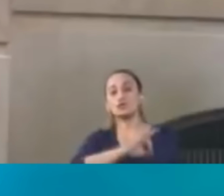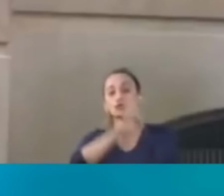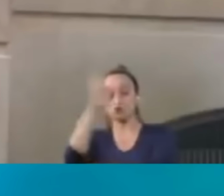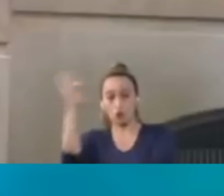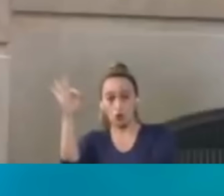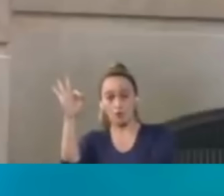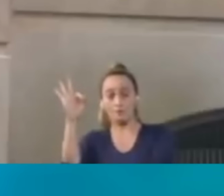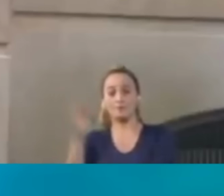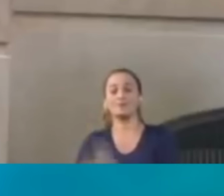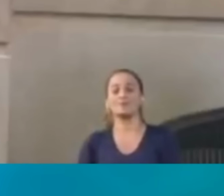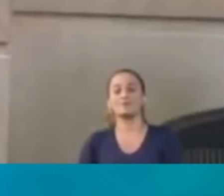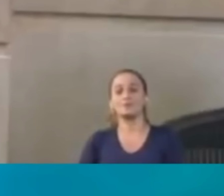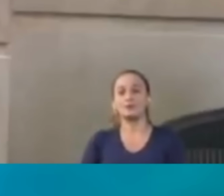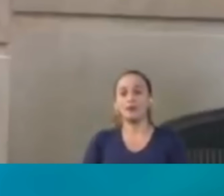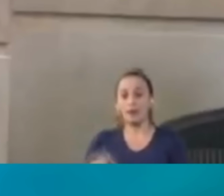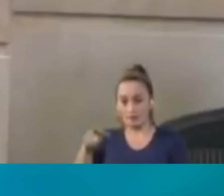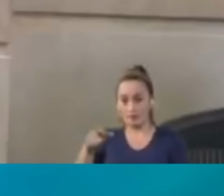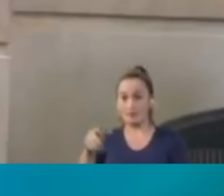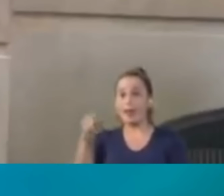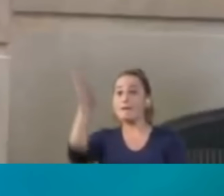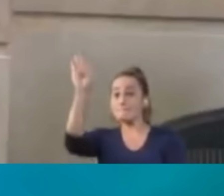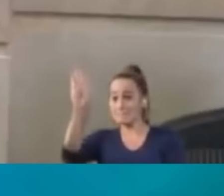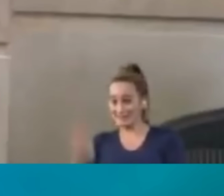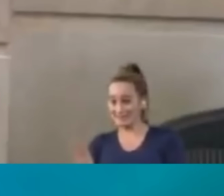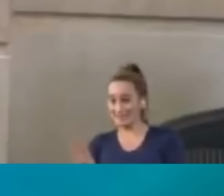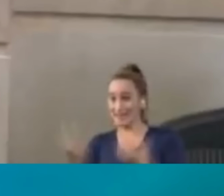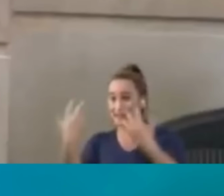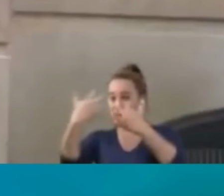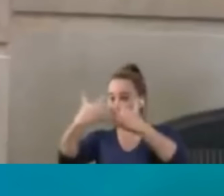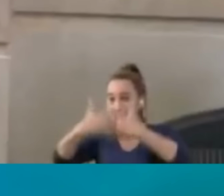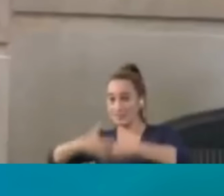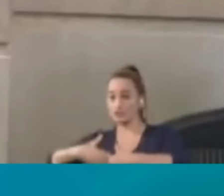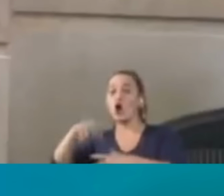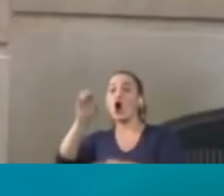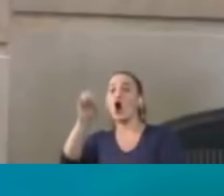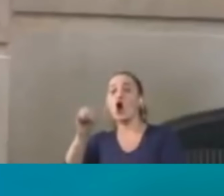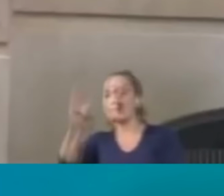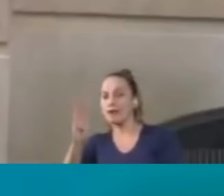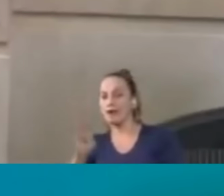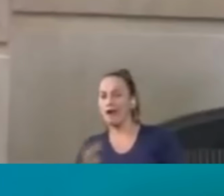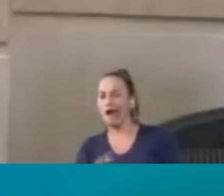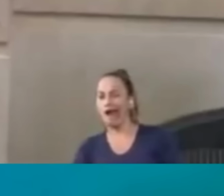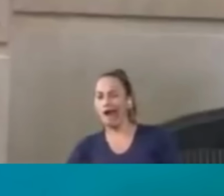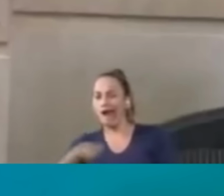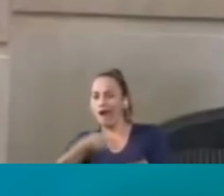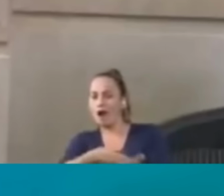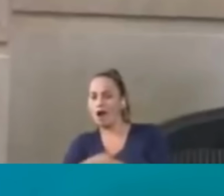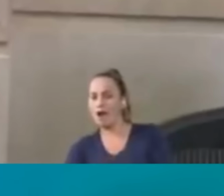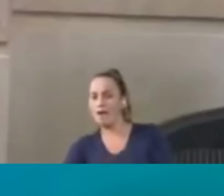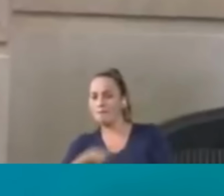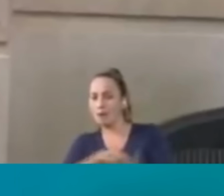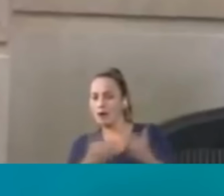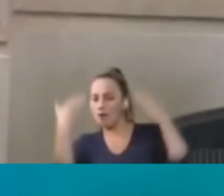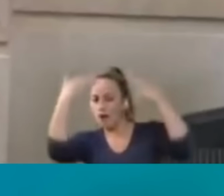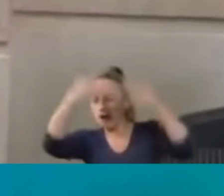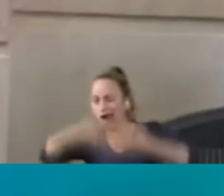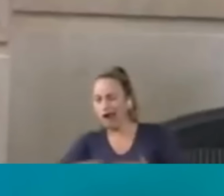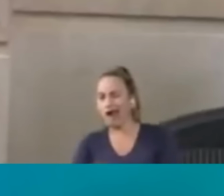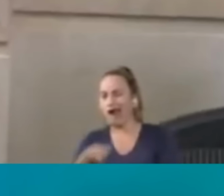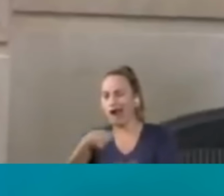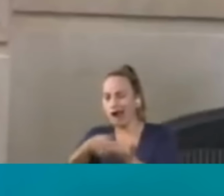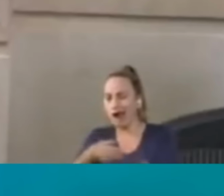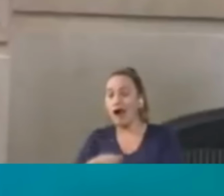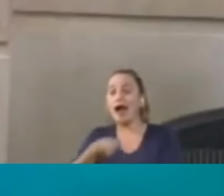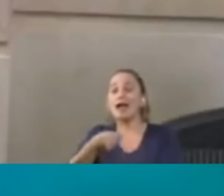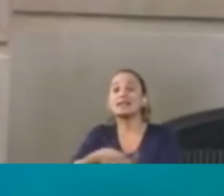que se había quedado con la Ruta del Sol 2, estaba pagando sobornos. Y a quien le pagaba sobornos era el gobierno